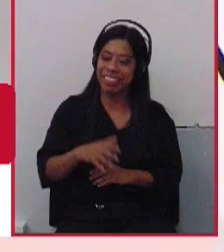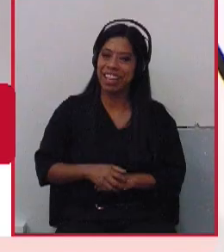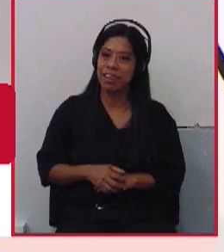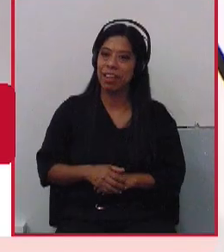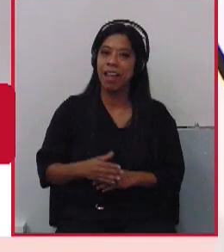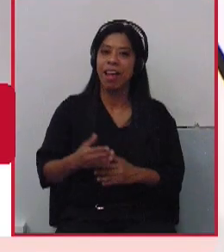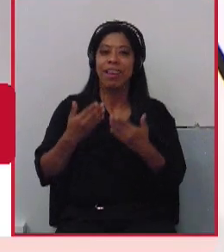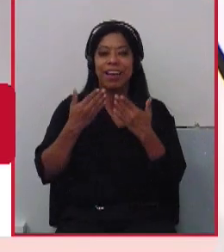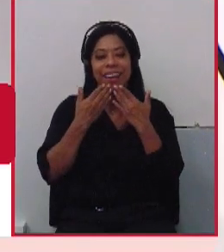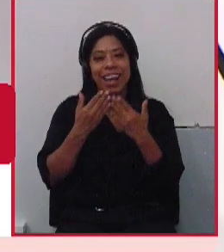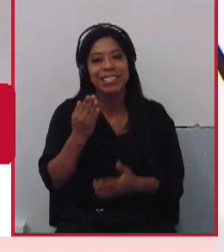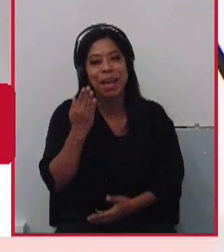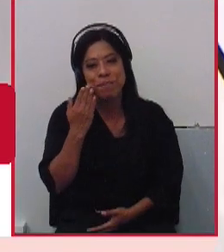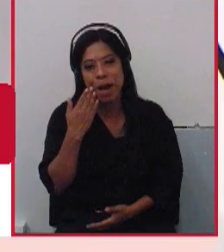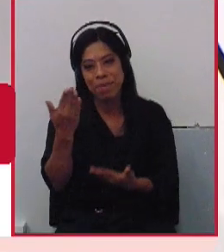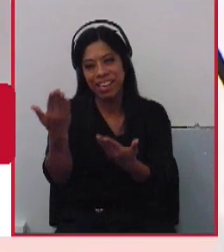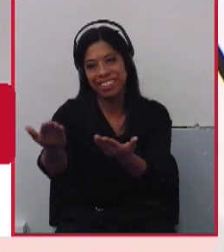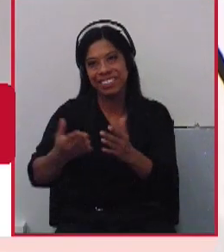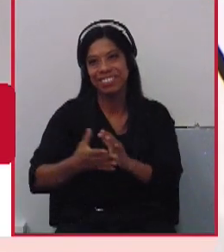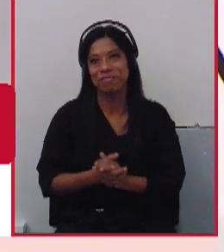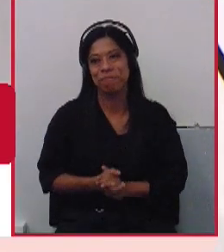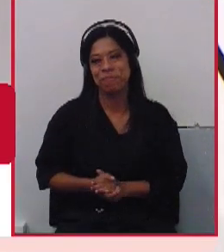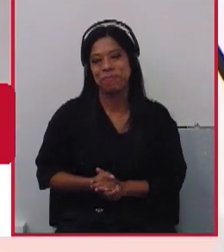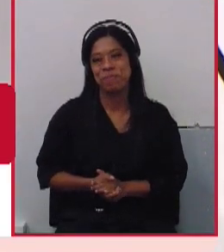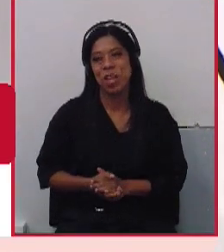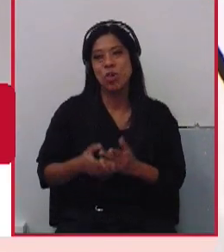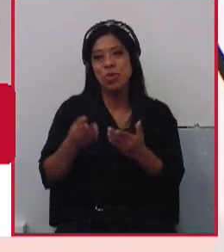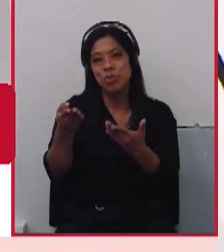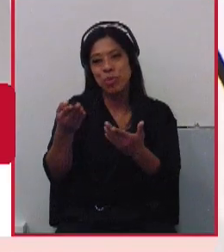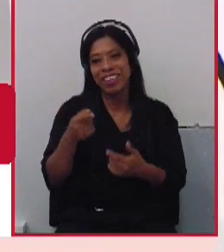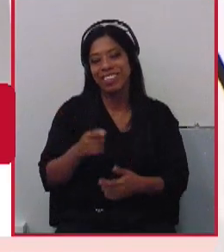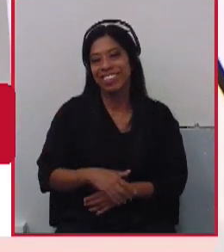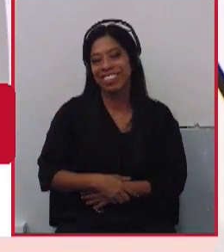gracias, mamá, por estar presente acá, porque